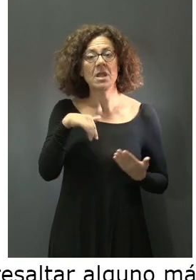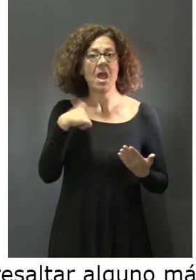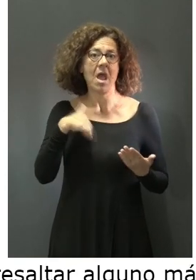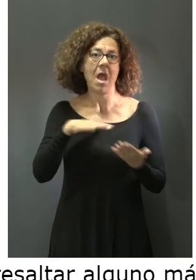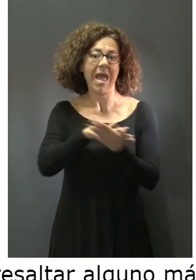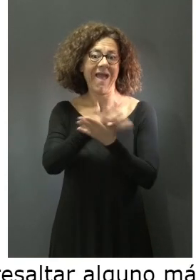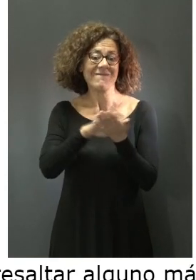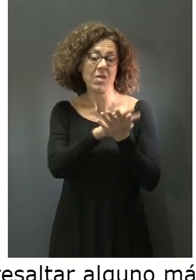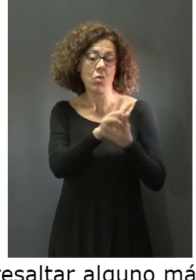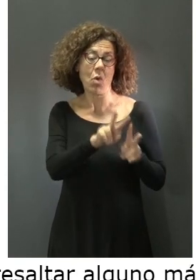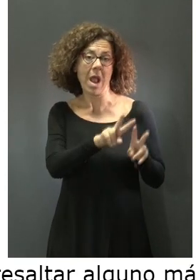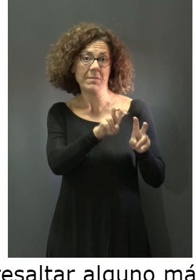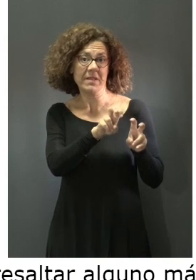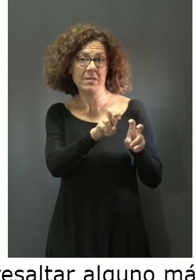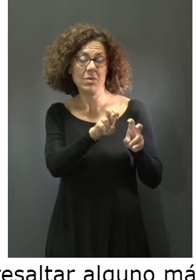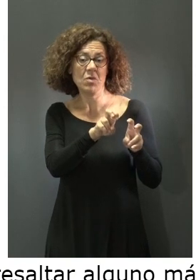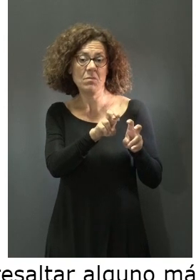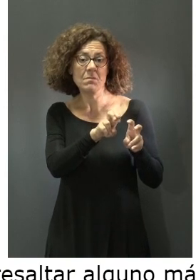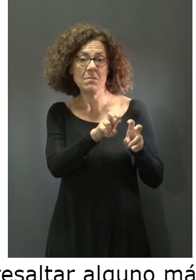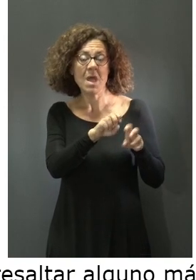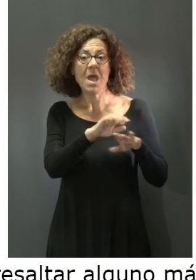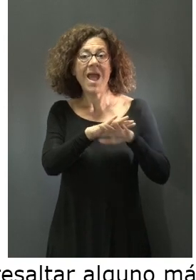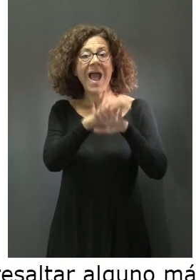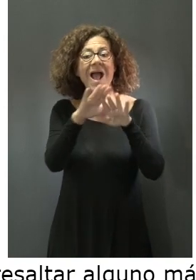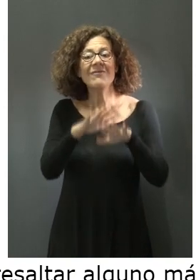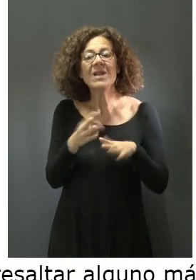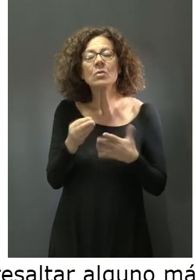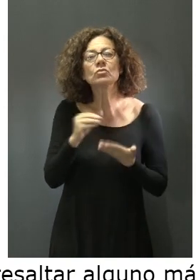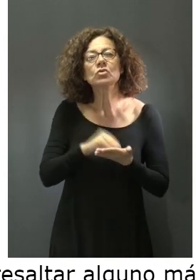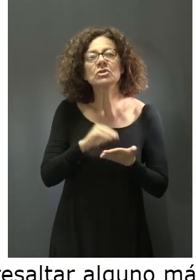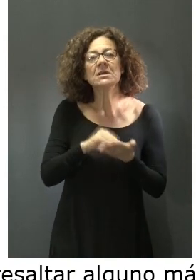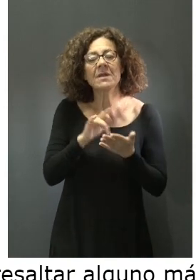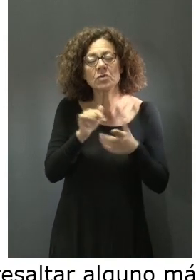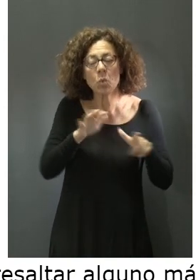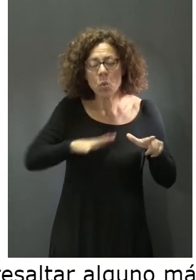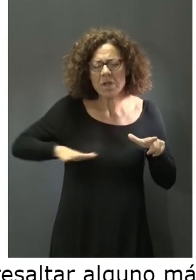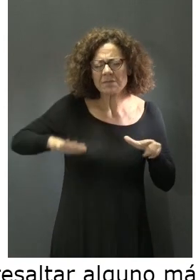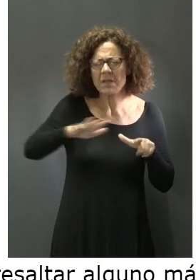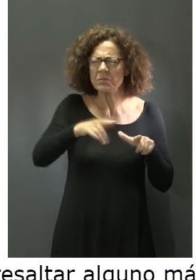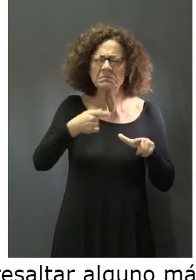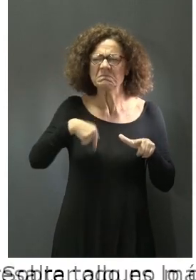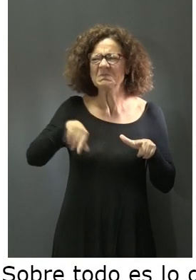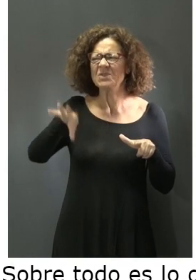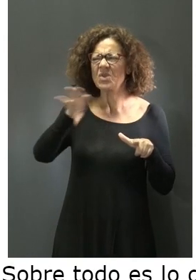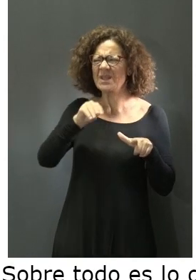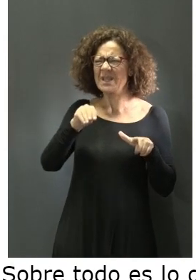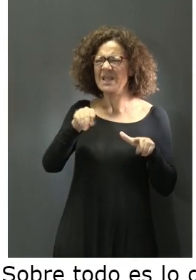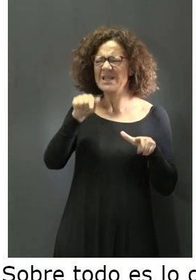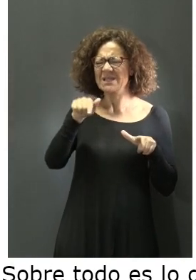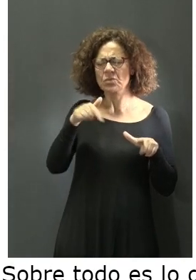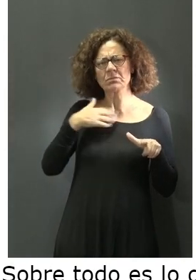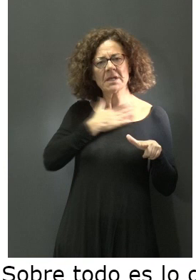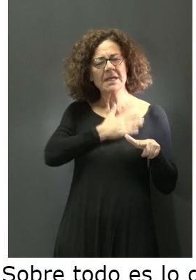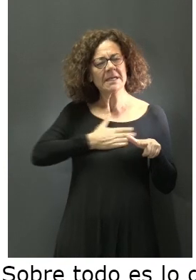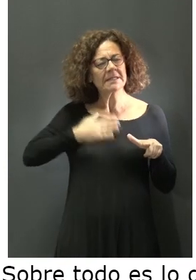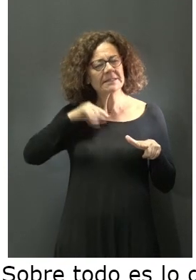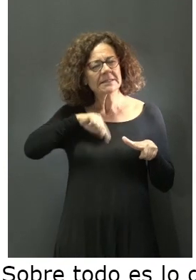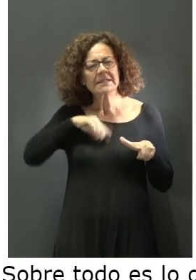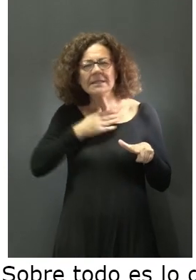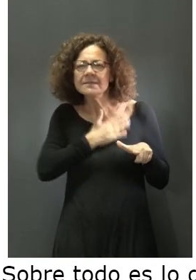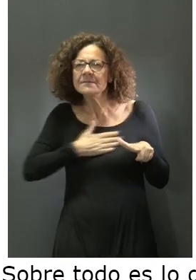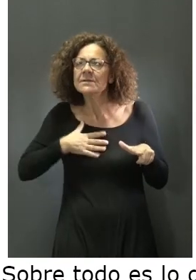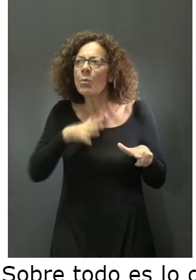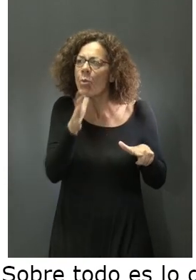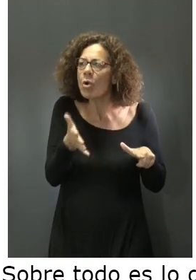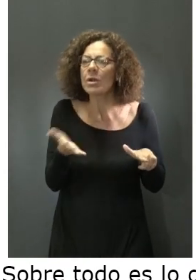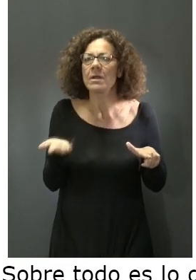al principio, que al final muchas veces estás en un espacio y no entiendes muy bien por qué estás a gusto. No sabes por